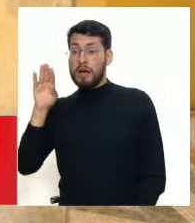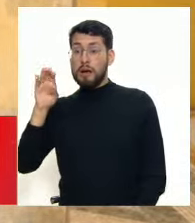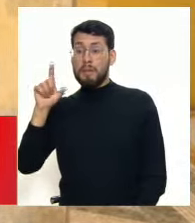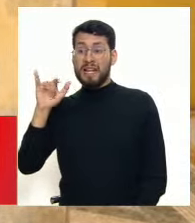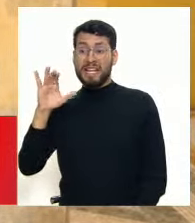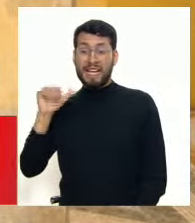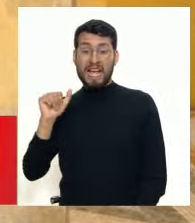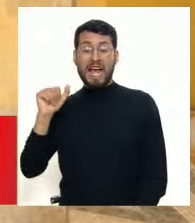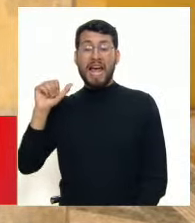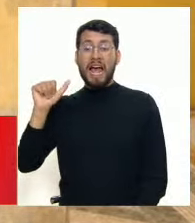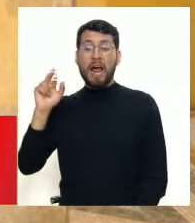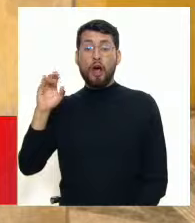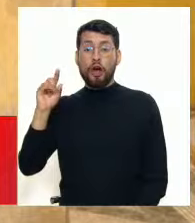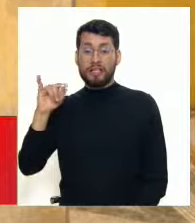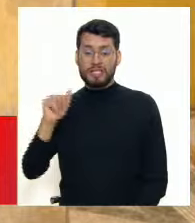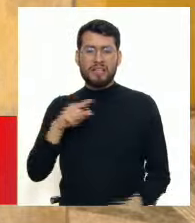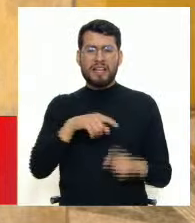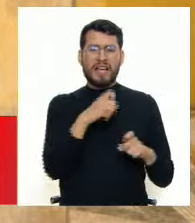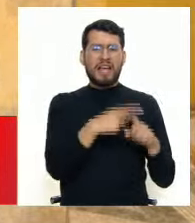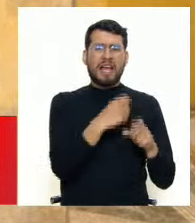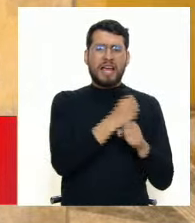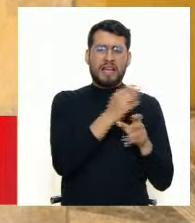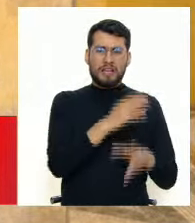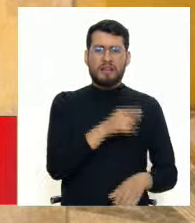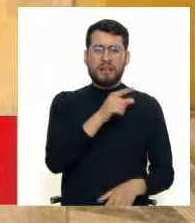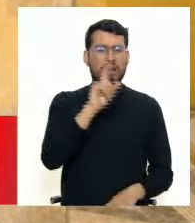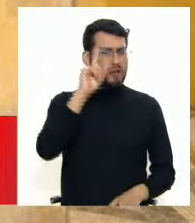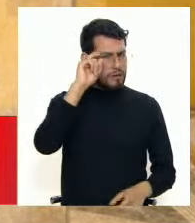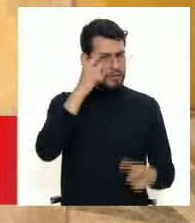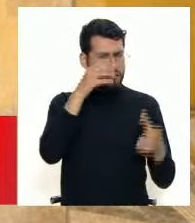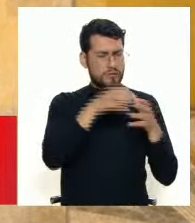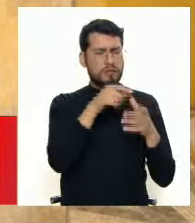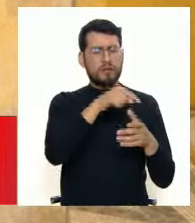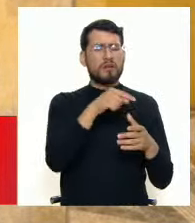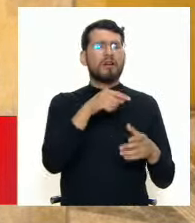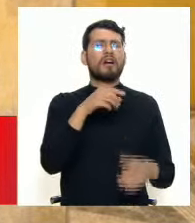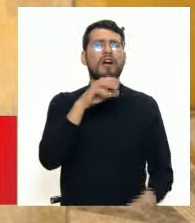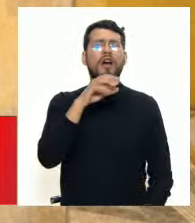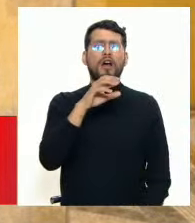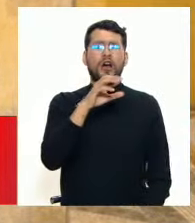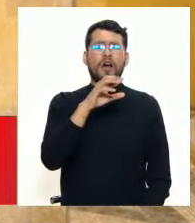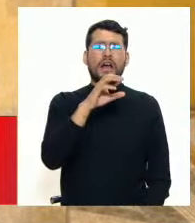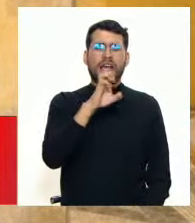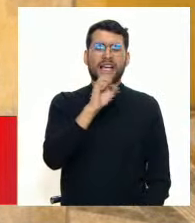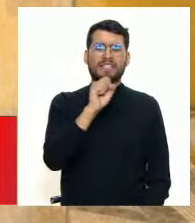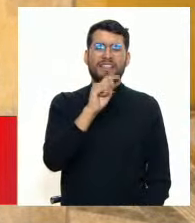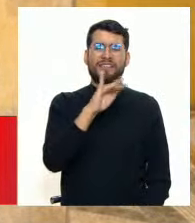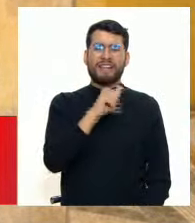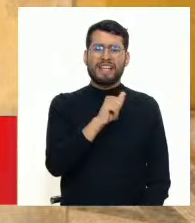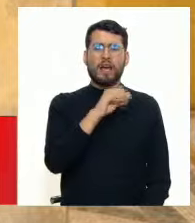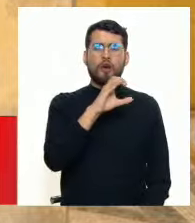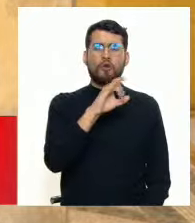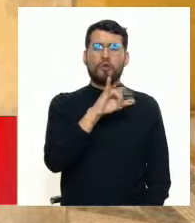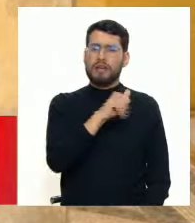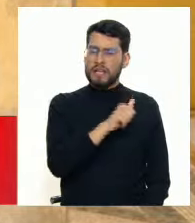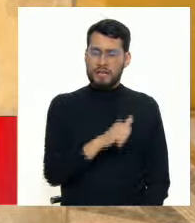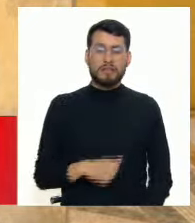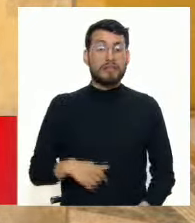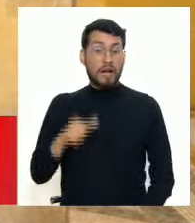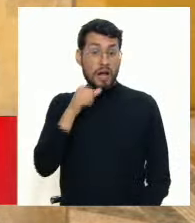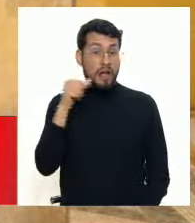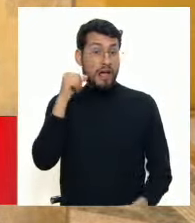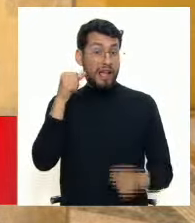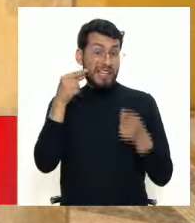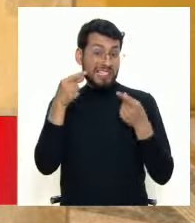Bélgica Arangoitia y una ex trabajadora del Parlamento Nacional del Congreso, Estefanía Cuya. El día de ayer a la 1 de la tarde